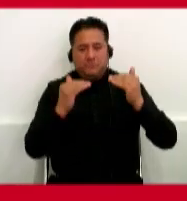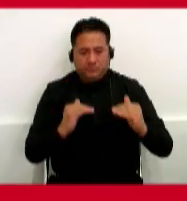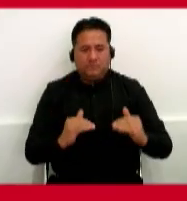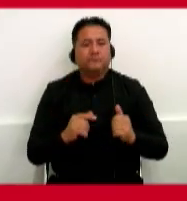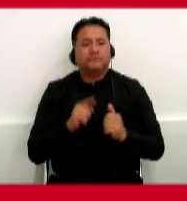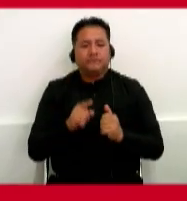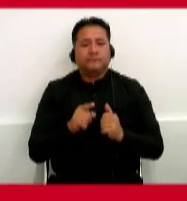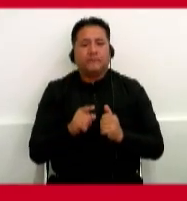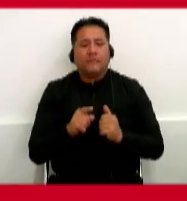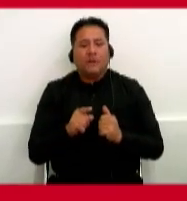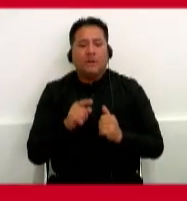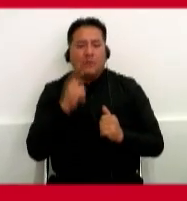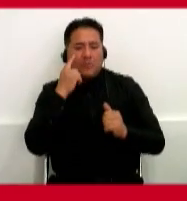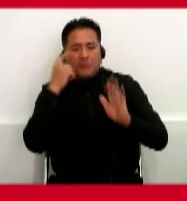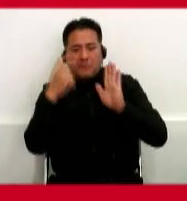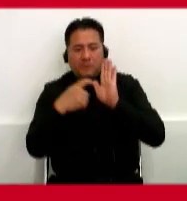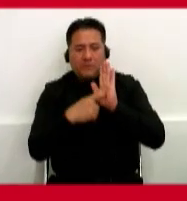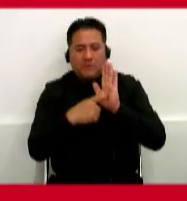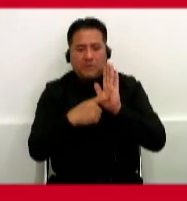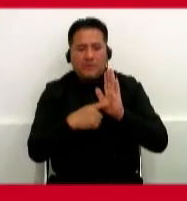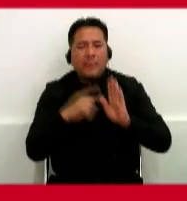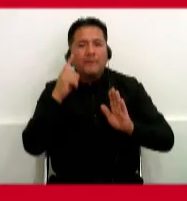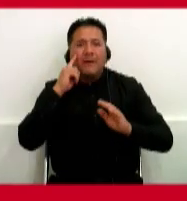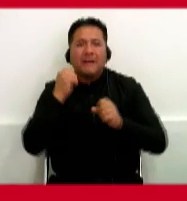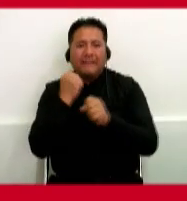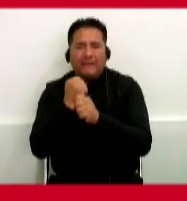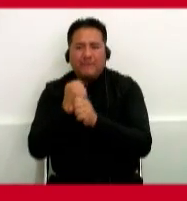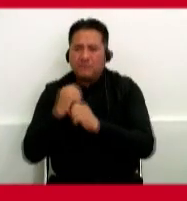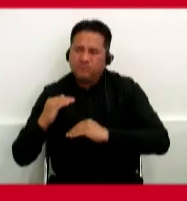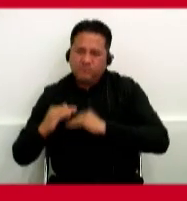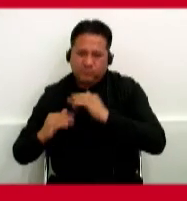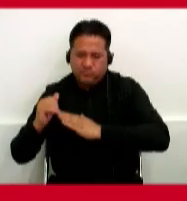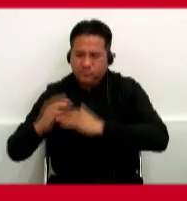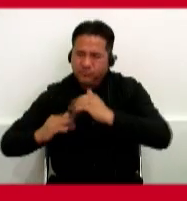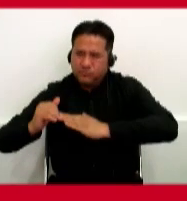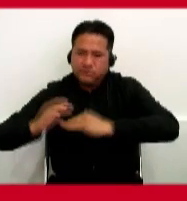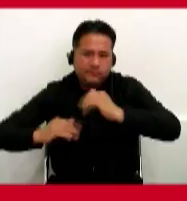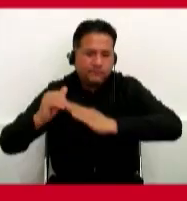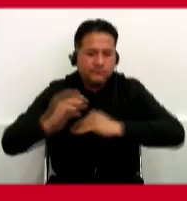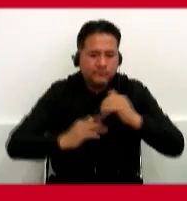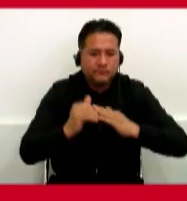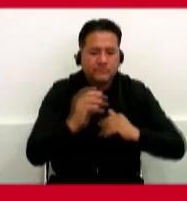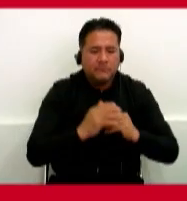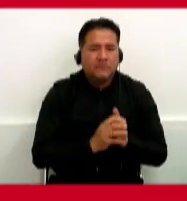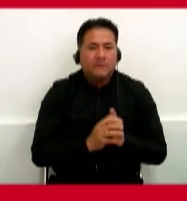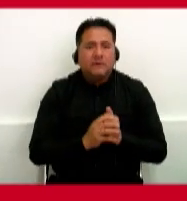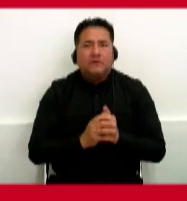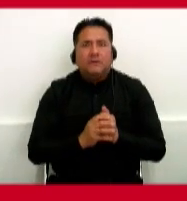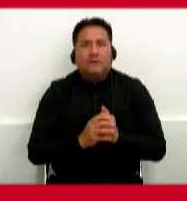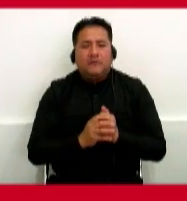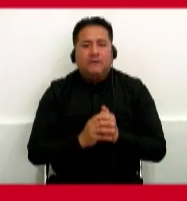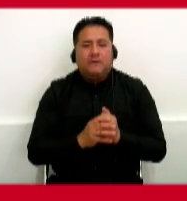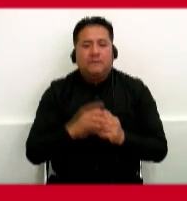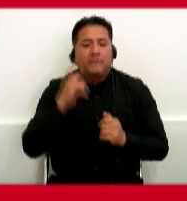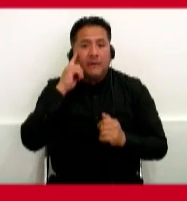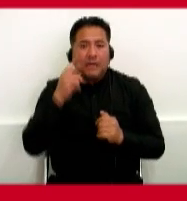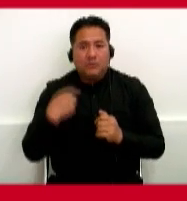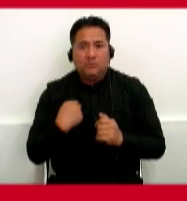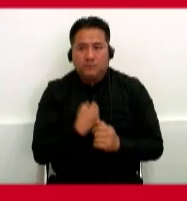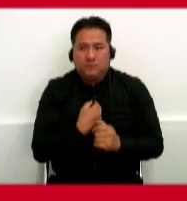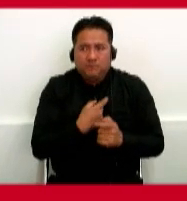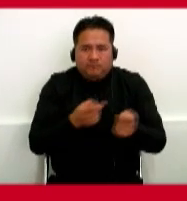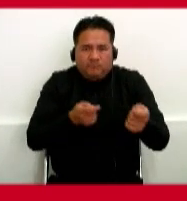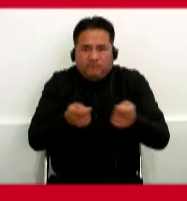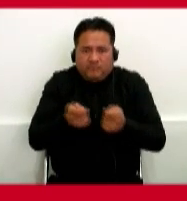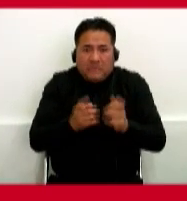Ahora, yendo ya a la parte constructiva, de manera de lograr nosotros un control absoluto del desarrollo de estos proyectos